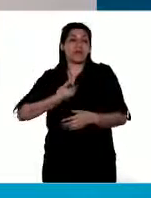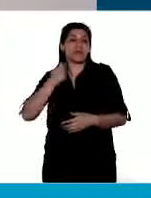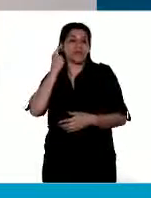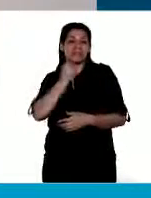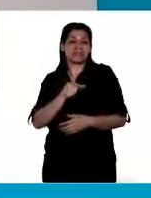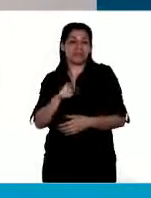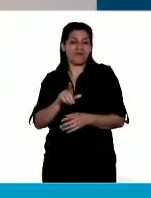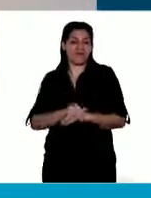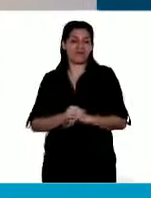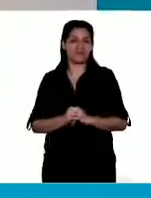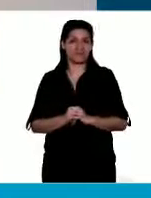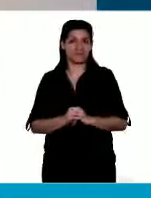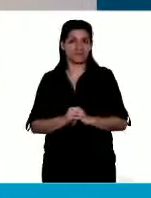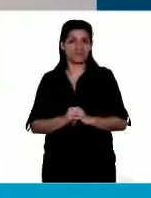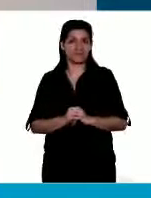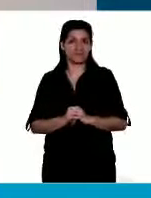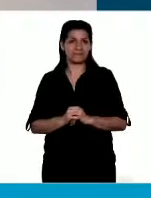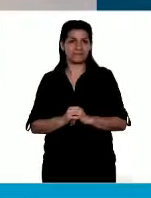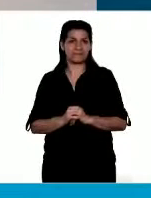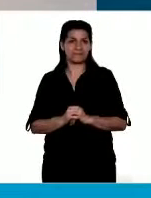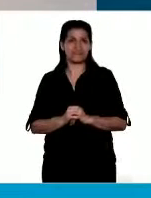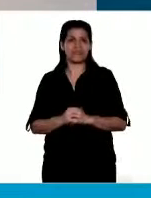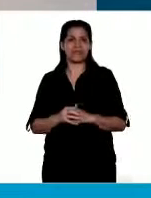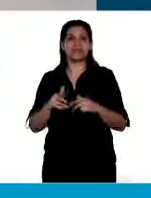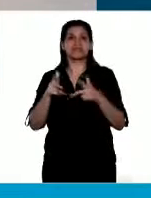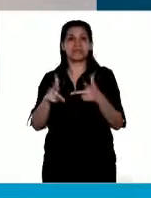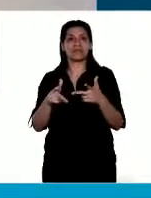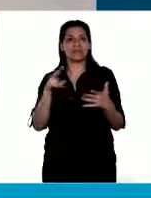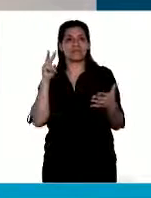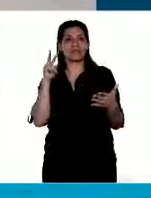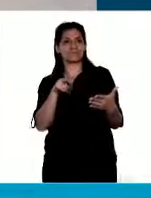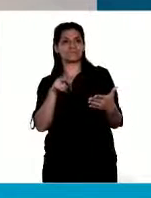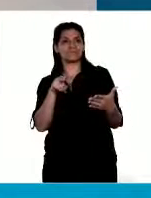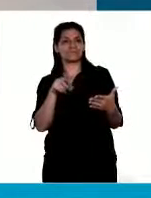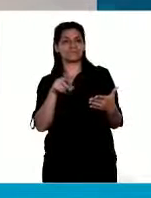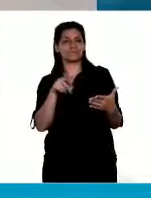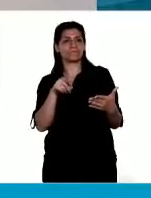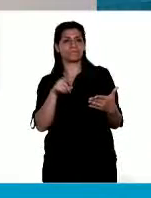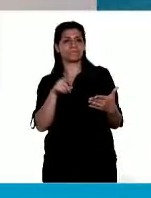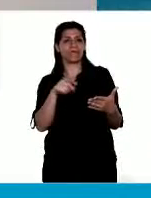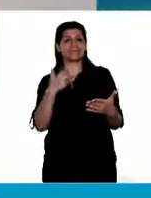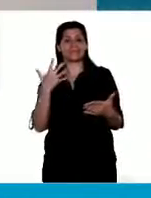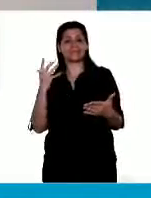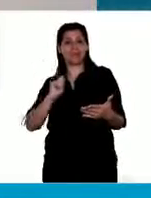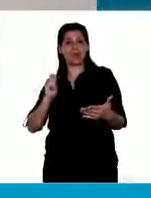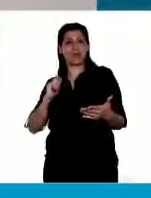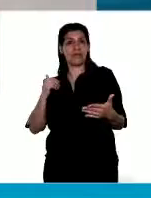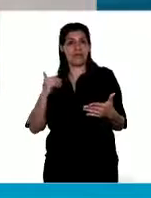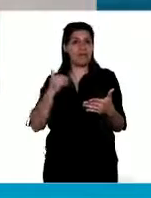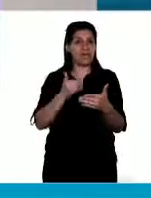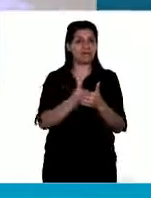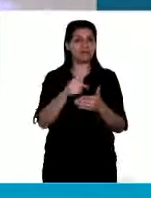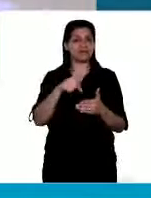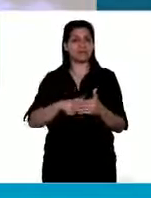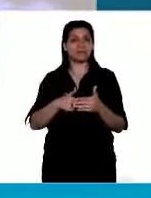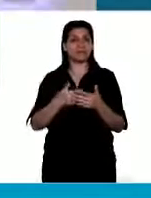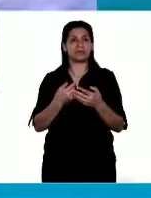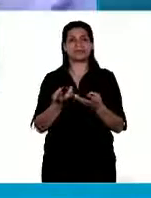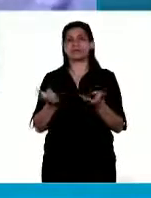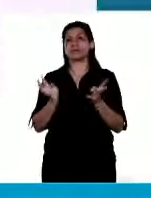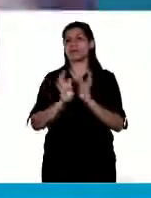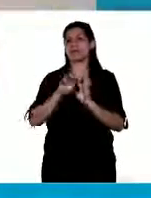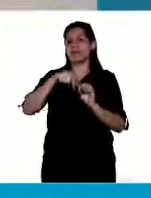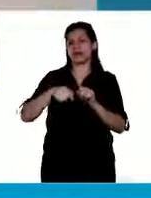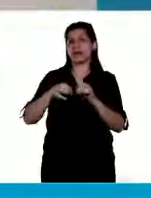que dijimos básicamente en ese comunicado es lo que venimos diciendo hace 5 meses en esta Cámara. Yo en mayo presenté